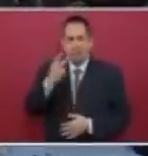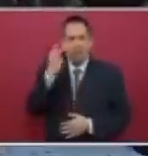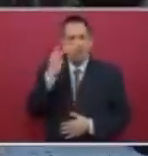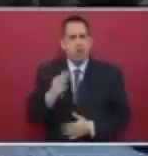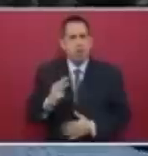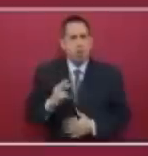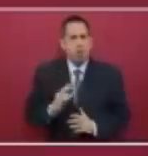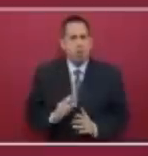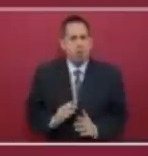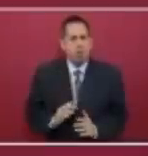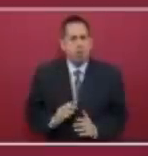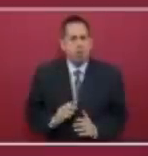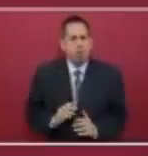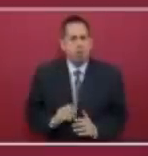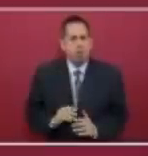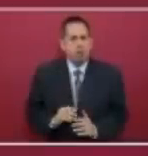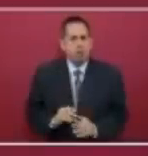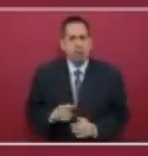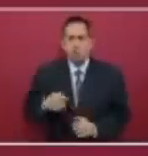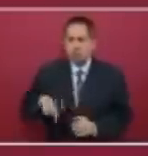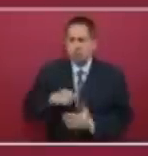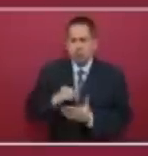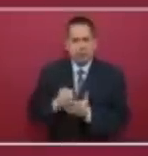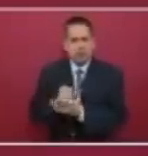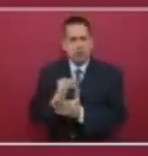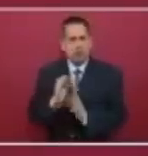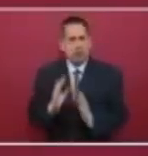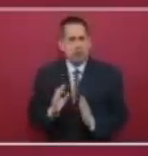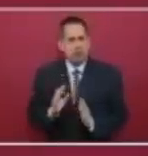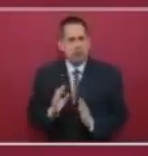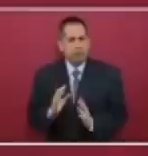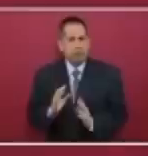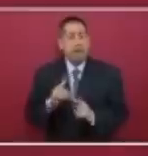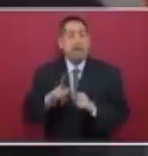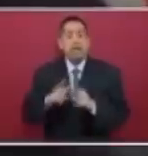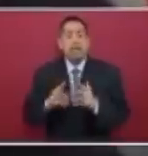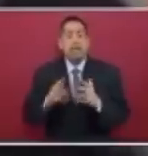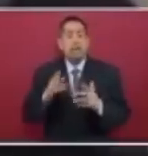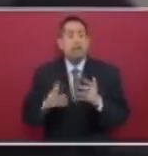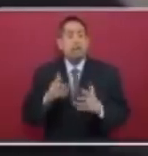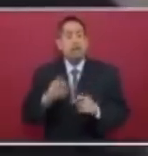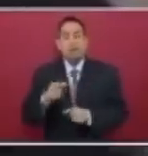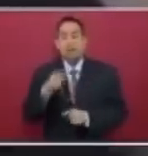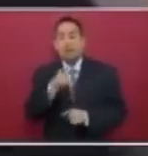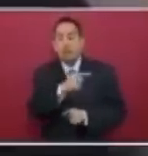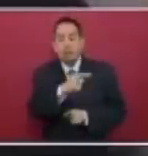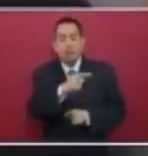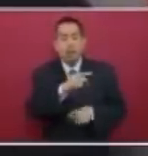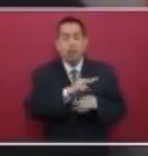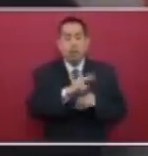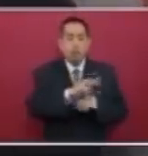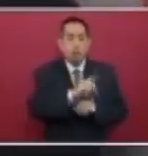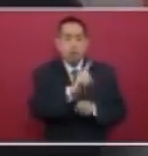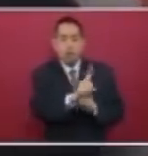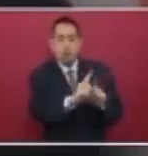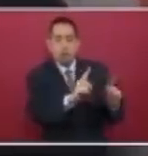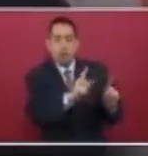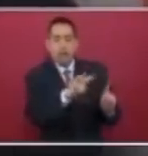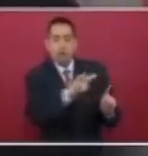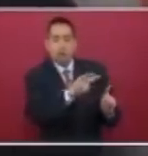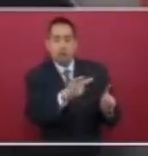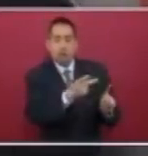ahora sí que la decisión va a depender de las partes en conflicto